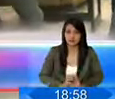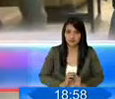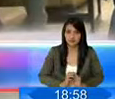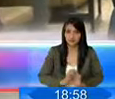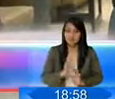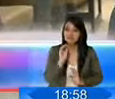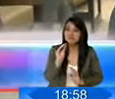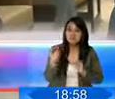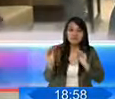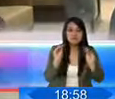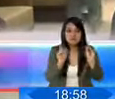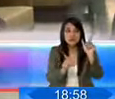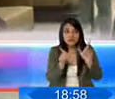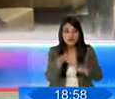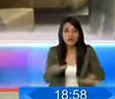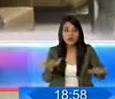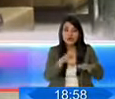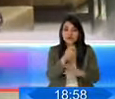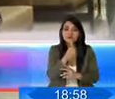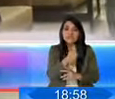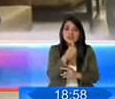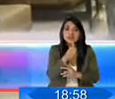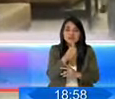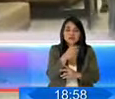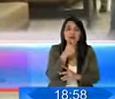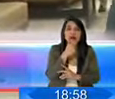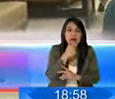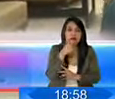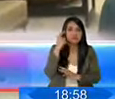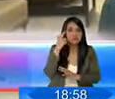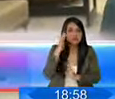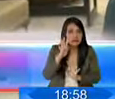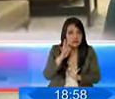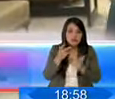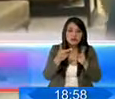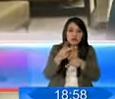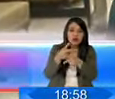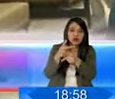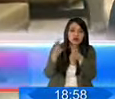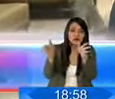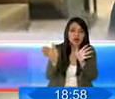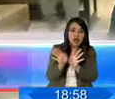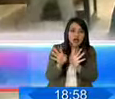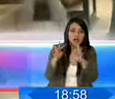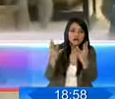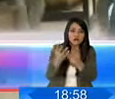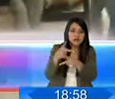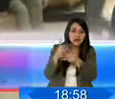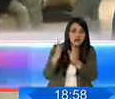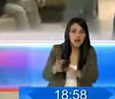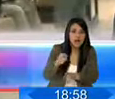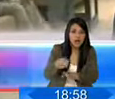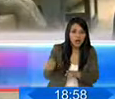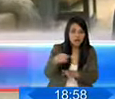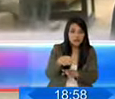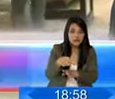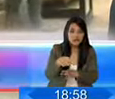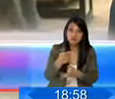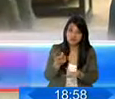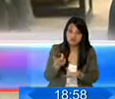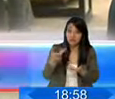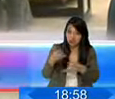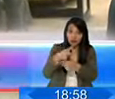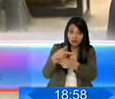un llamado ciudadano al resto de miembros del Consejo para que ejerzamos toda la